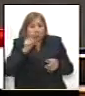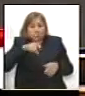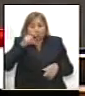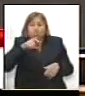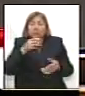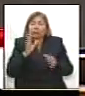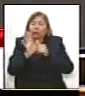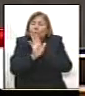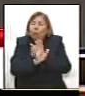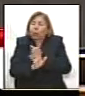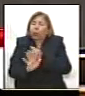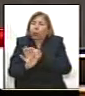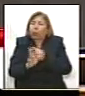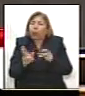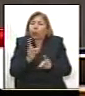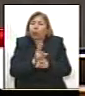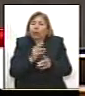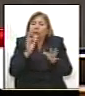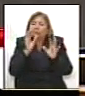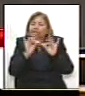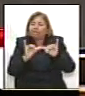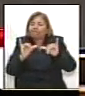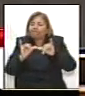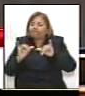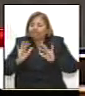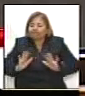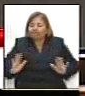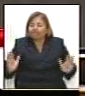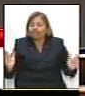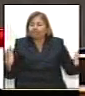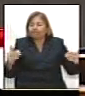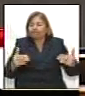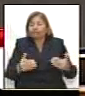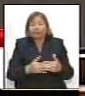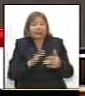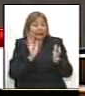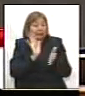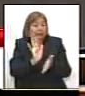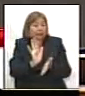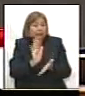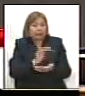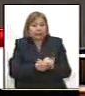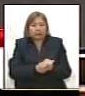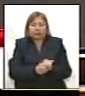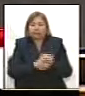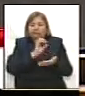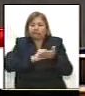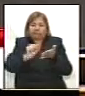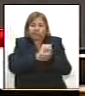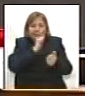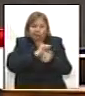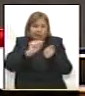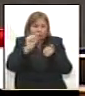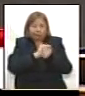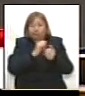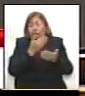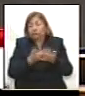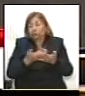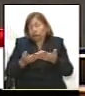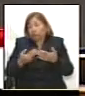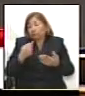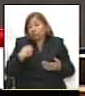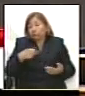su protección y señalización adecuada, evitando su depredación. De ese modo se